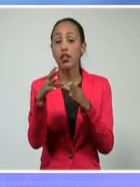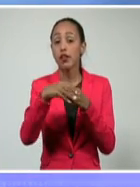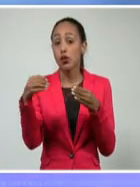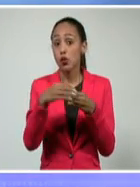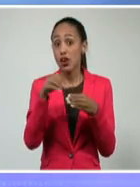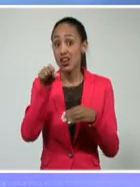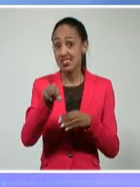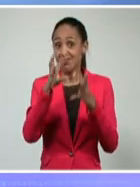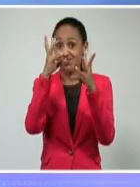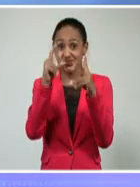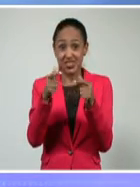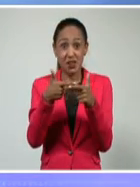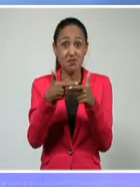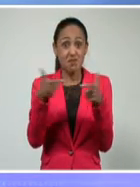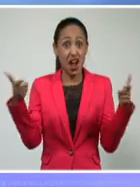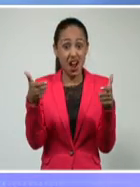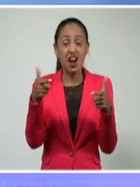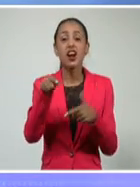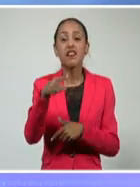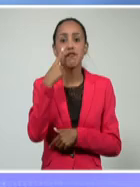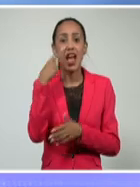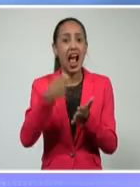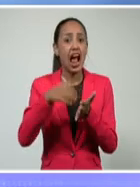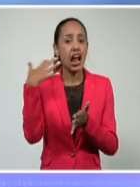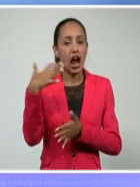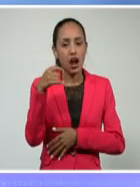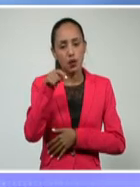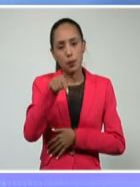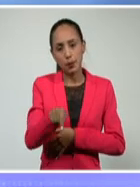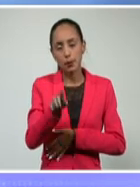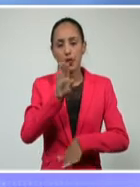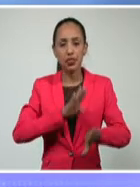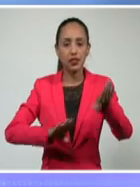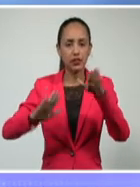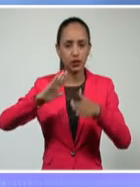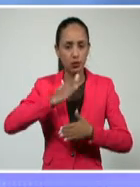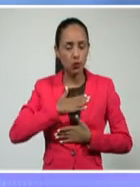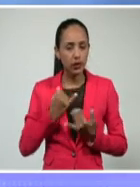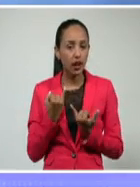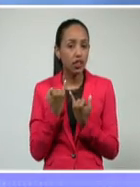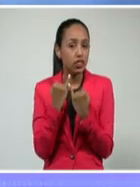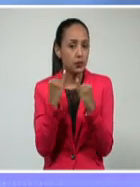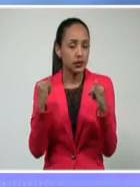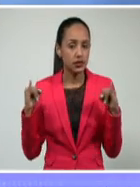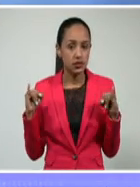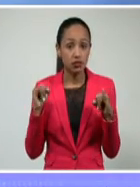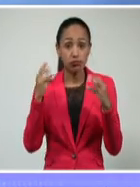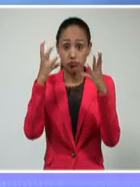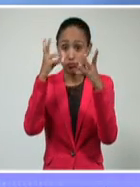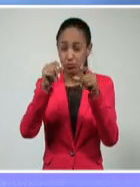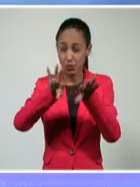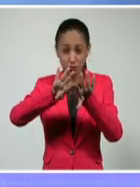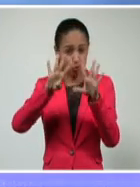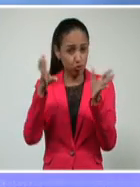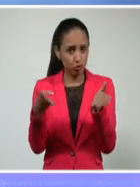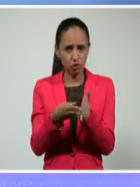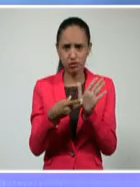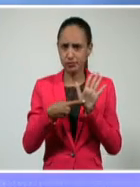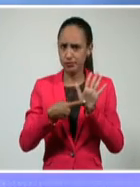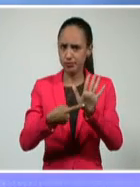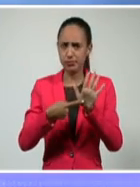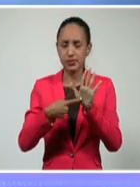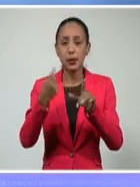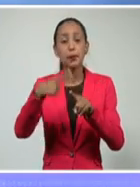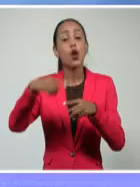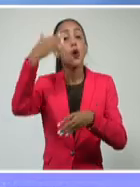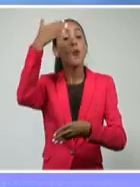alta. Evidentemente nos ha costado bien caro defender nuestra soberanía. Y los números lo dicen todo, solo que el bloqueo